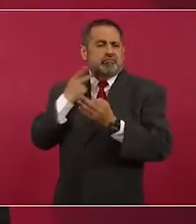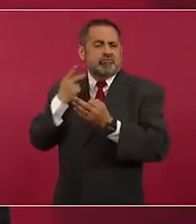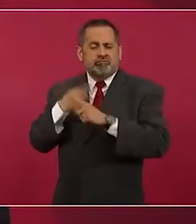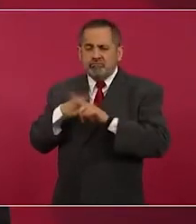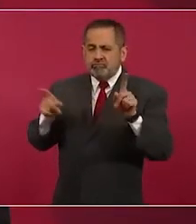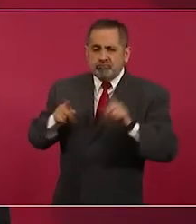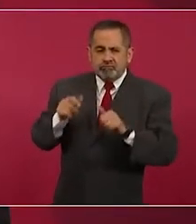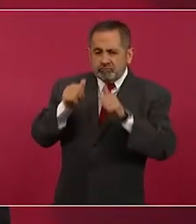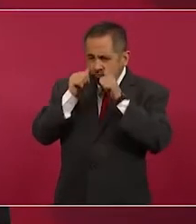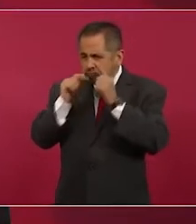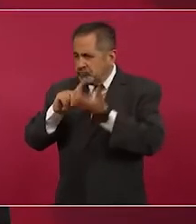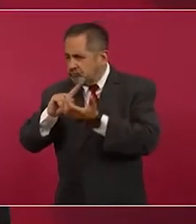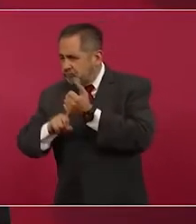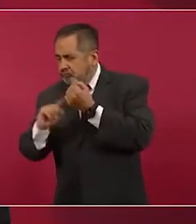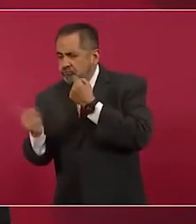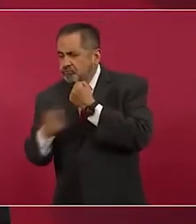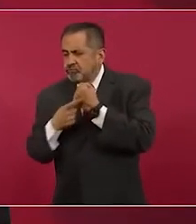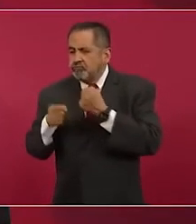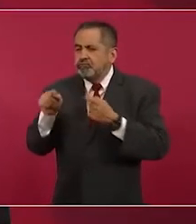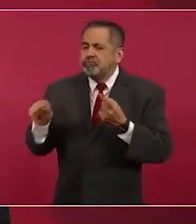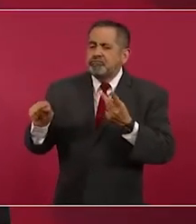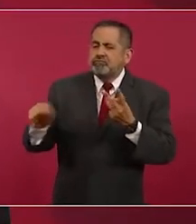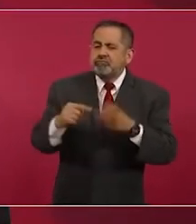es atender las causas.